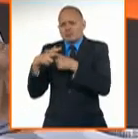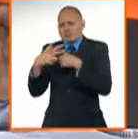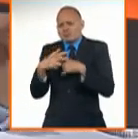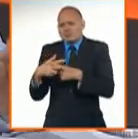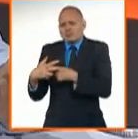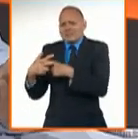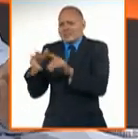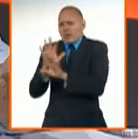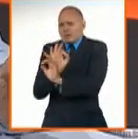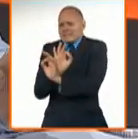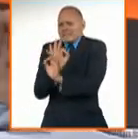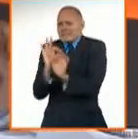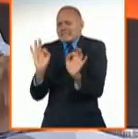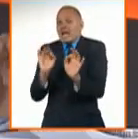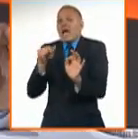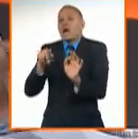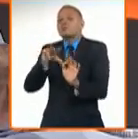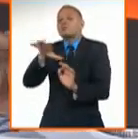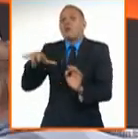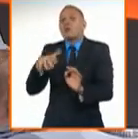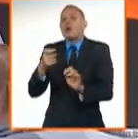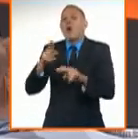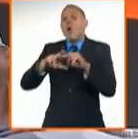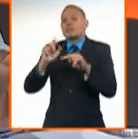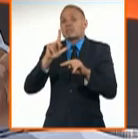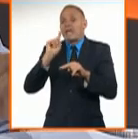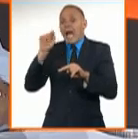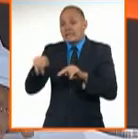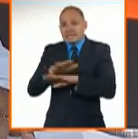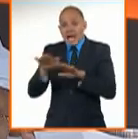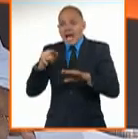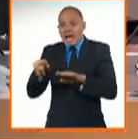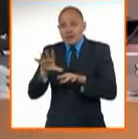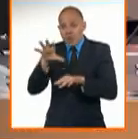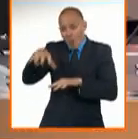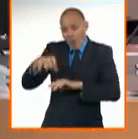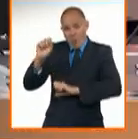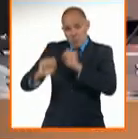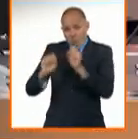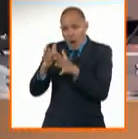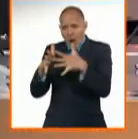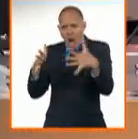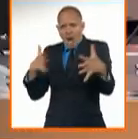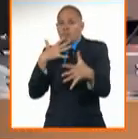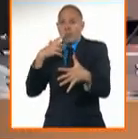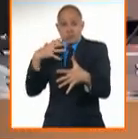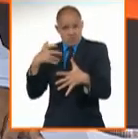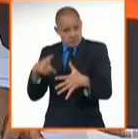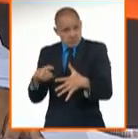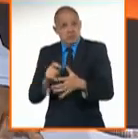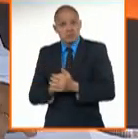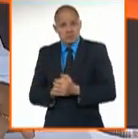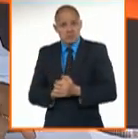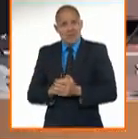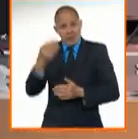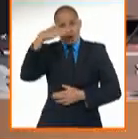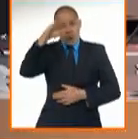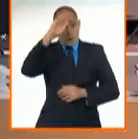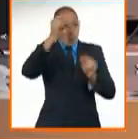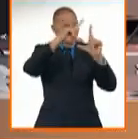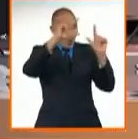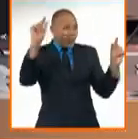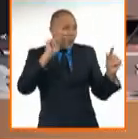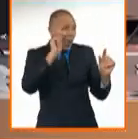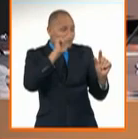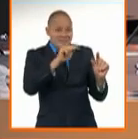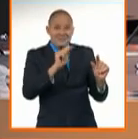bloque número dos de efectos ese bloque es de 250 megas lo más importante lo más importante del país y combinamos el un además la